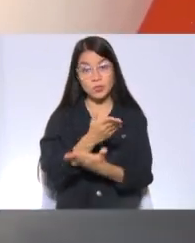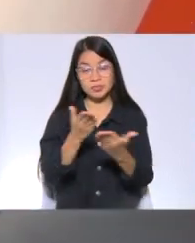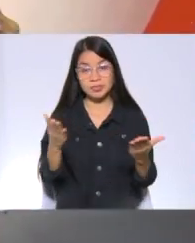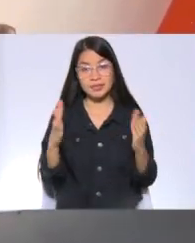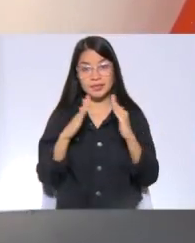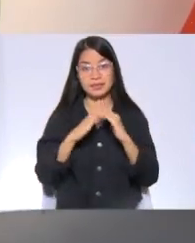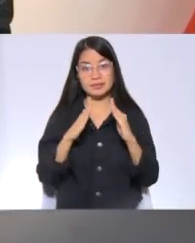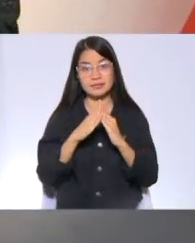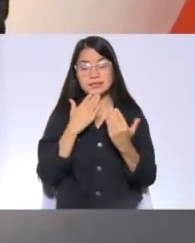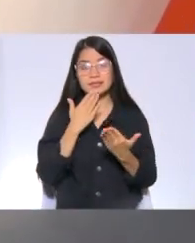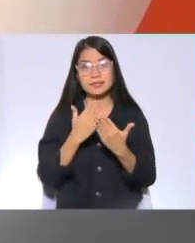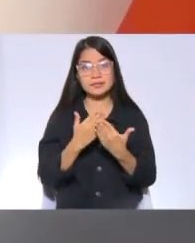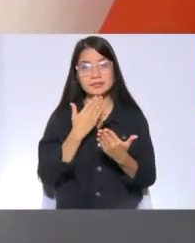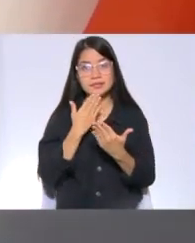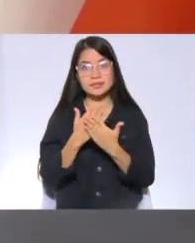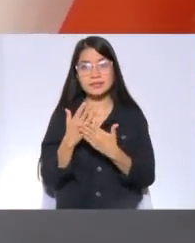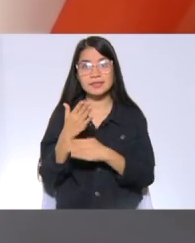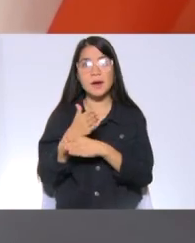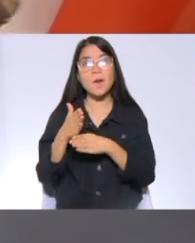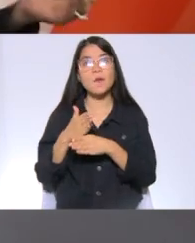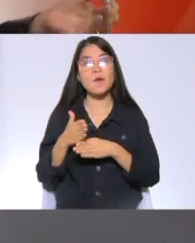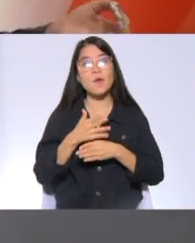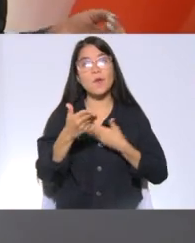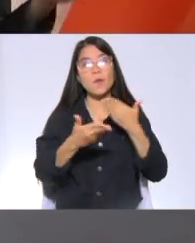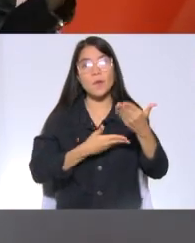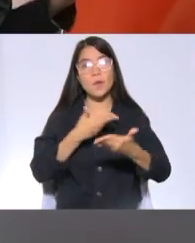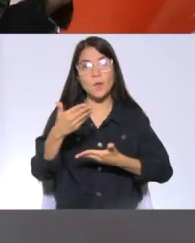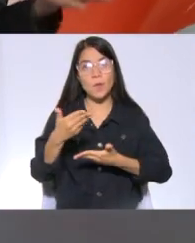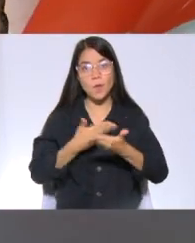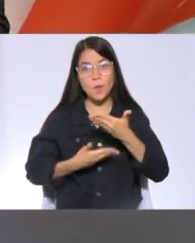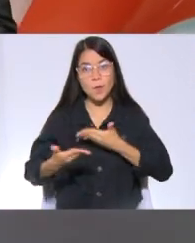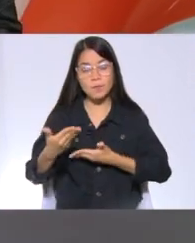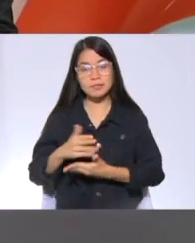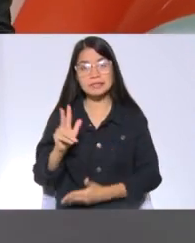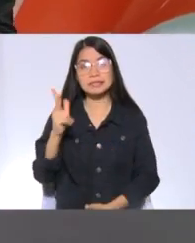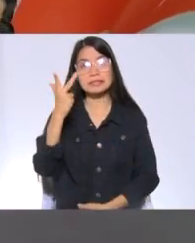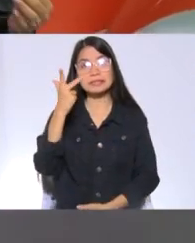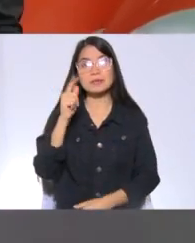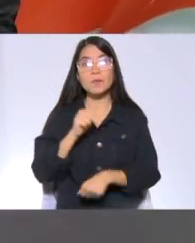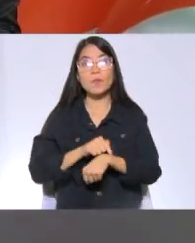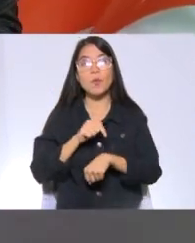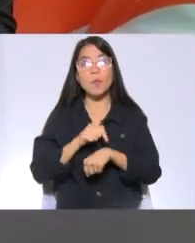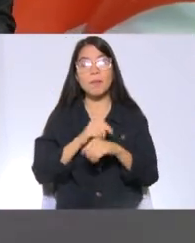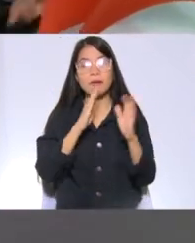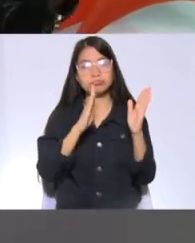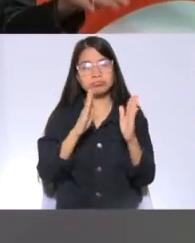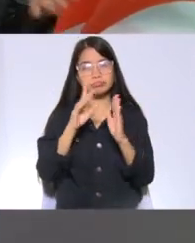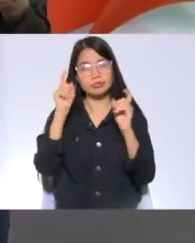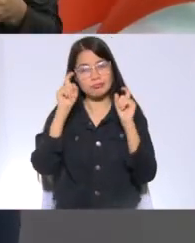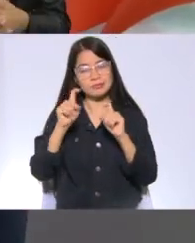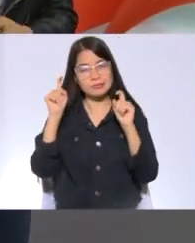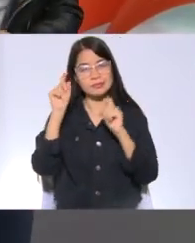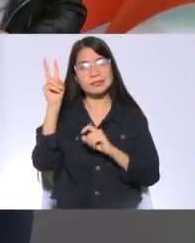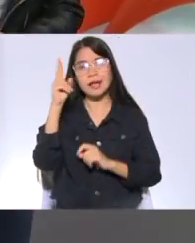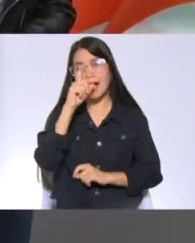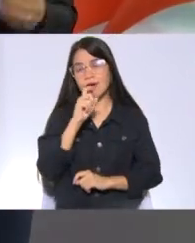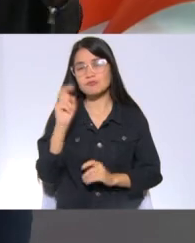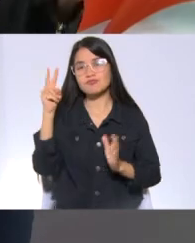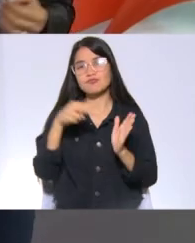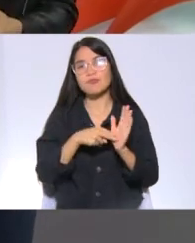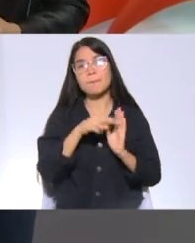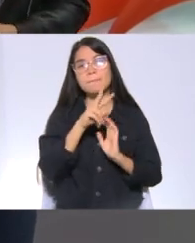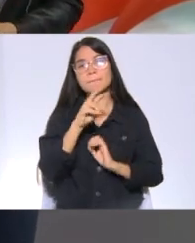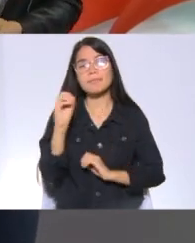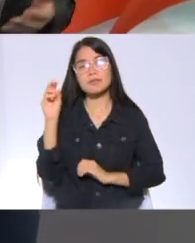casa por compartir este tercer momento pedagógico del año escolar 2020-2021 en esta nueva modalidad